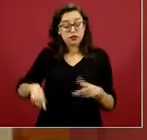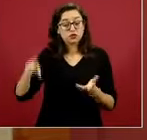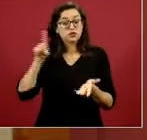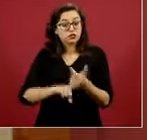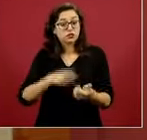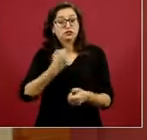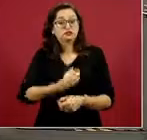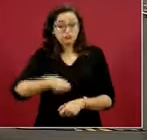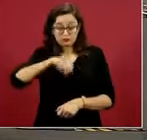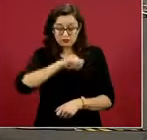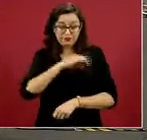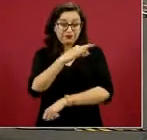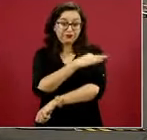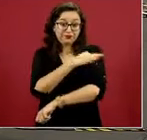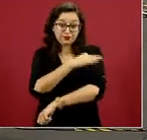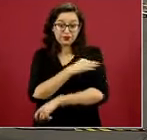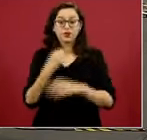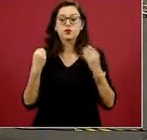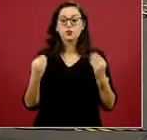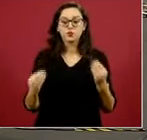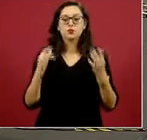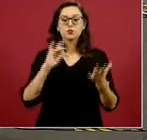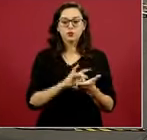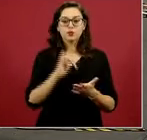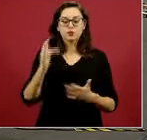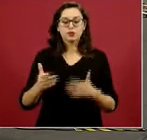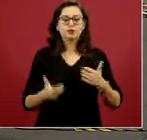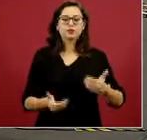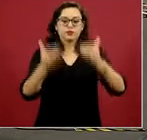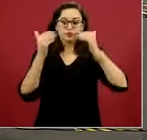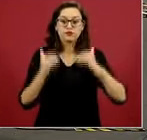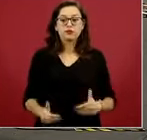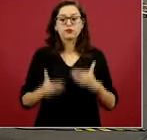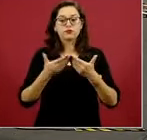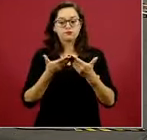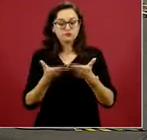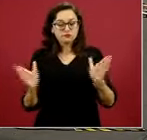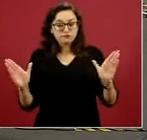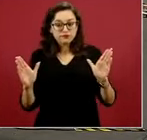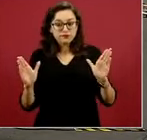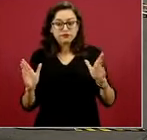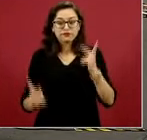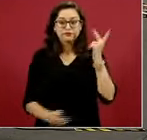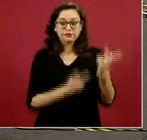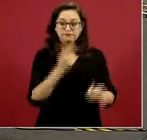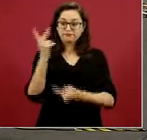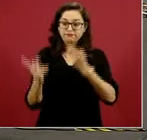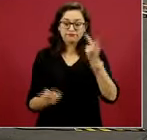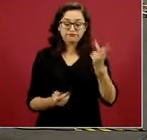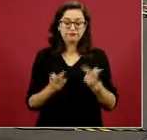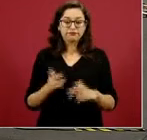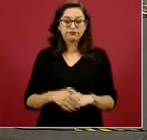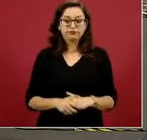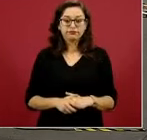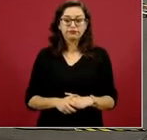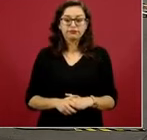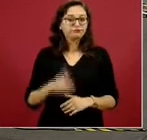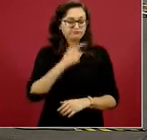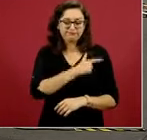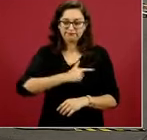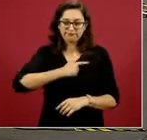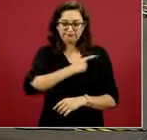de vacunación. Muchas gracias. Entonces abrimos el espacio ahora sí para preguntas. Encantado